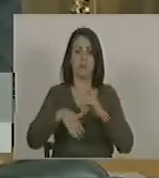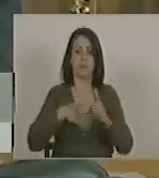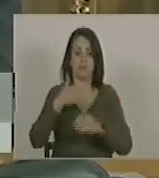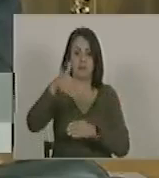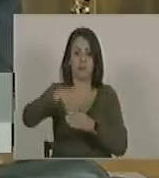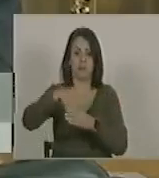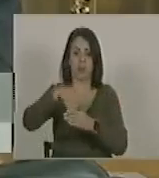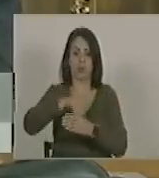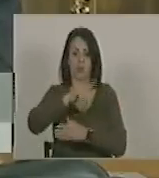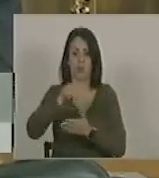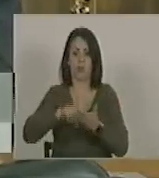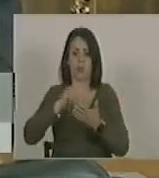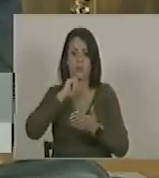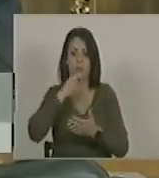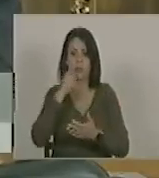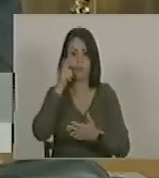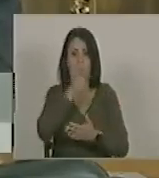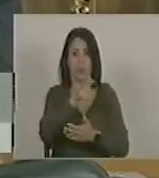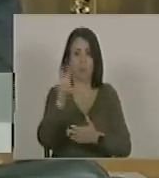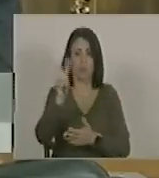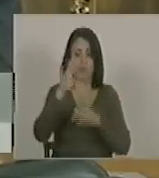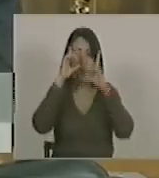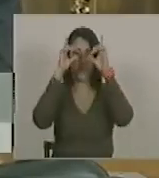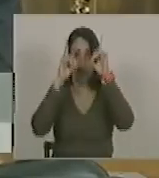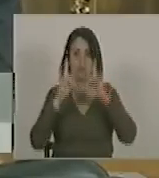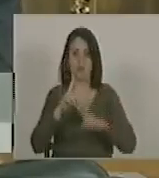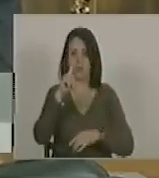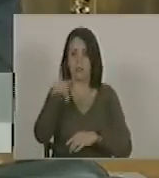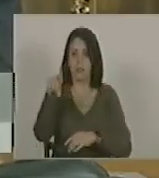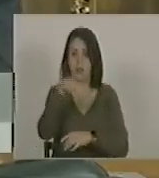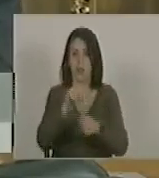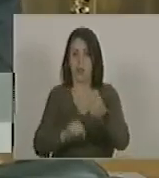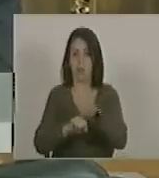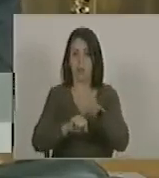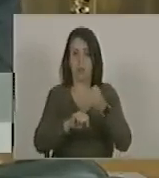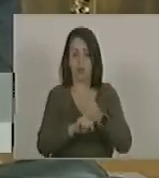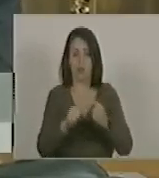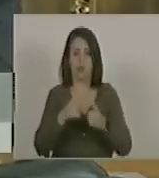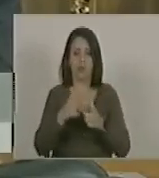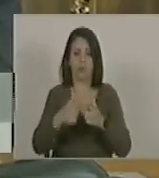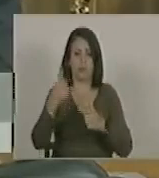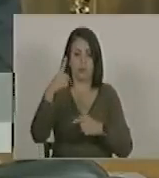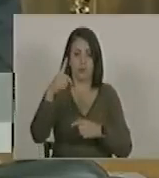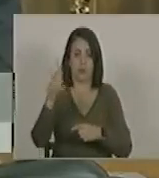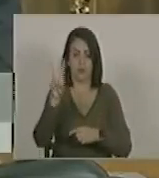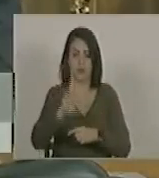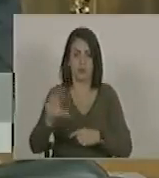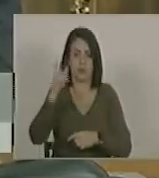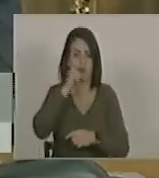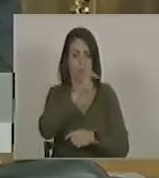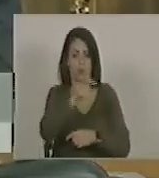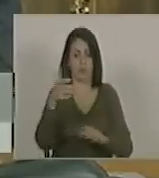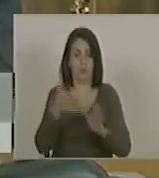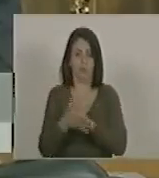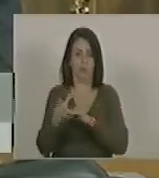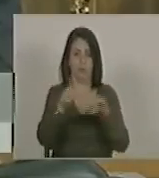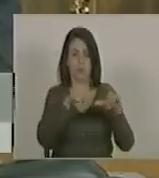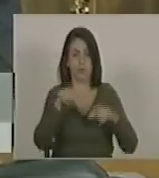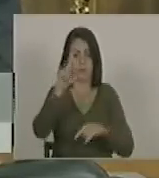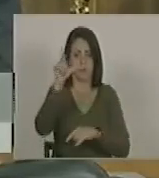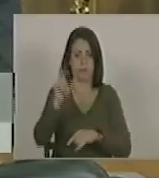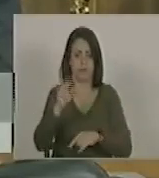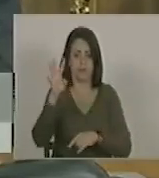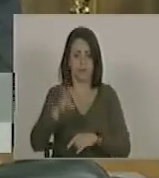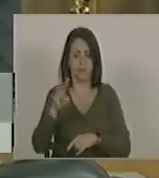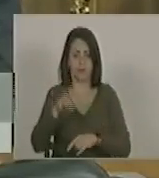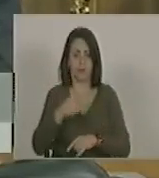vía del voto directo y secreto el pueblo venezolano tome decisión, reforzando los inalienables derechos de Venezuela y su pueblo sobre el territorio de la Guayana